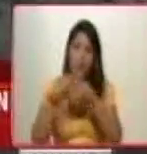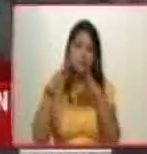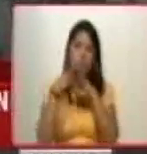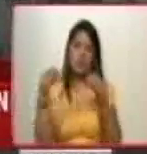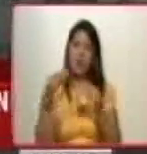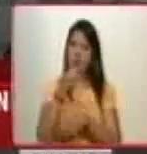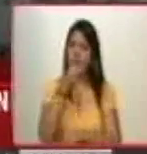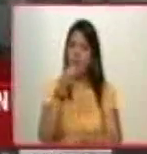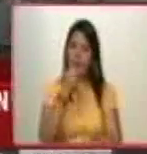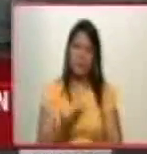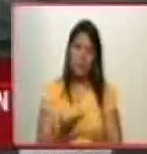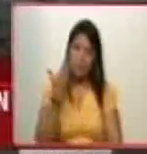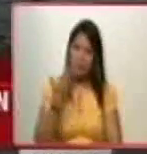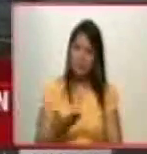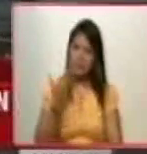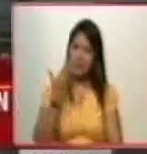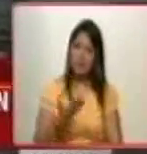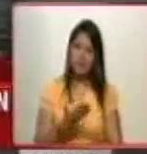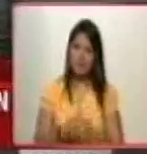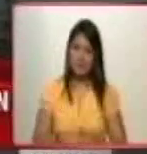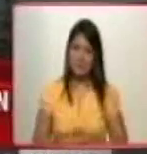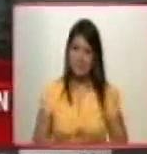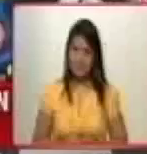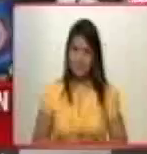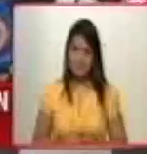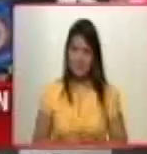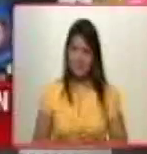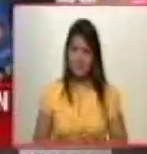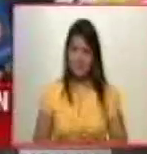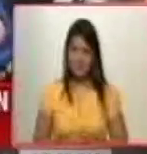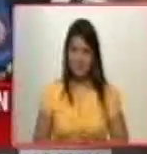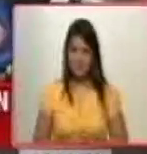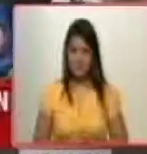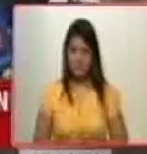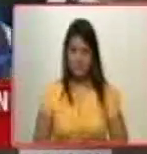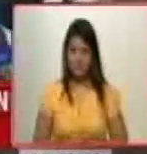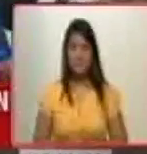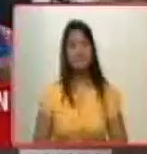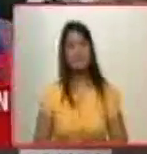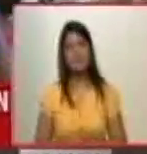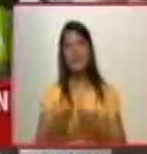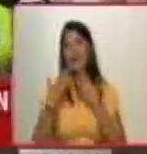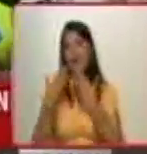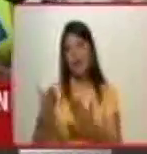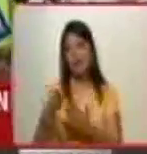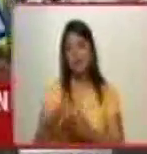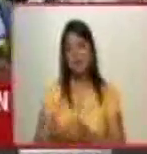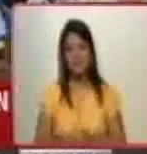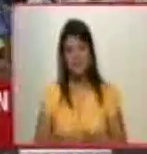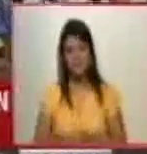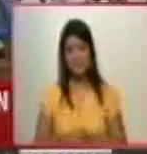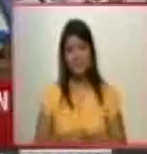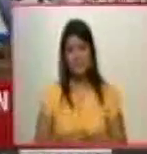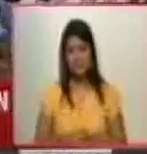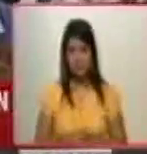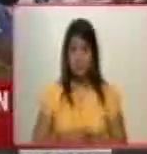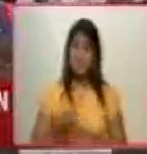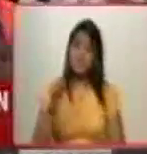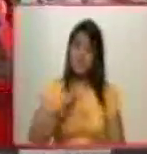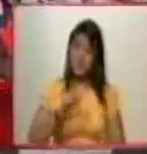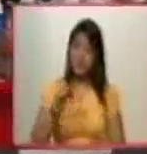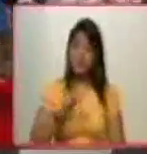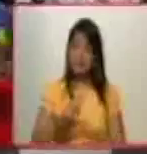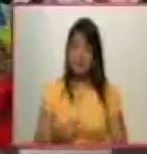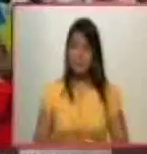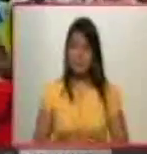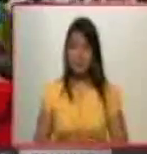de esta importante obra para la capital mirandina. Muchas gracias, vicepresidente. En efecto, tal